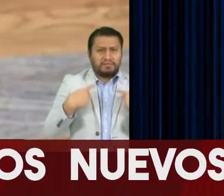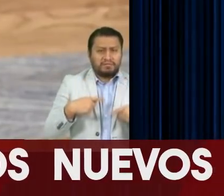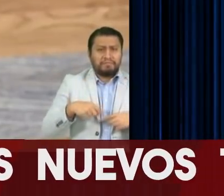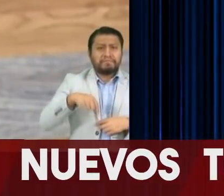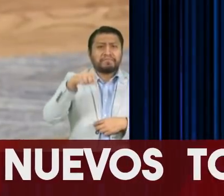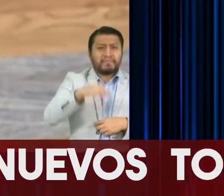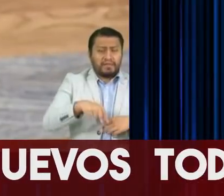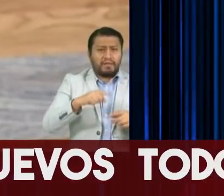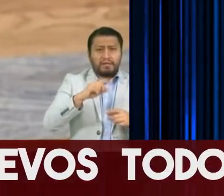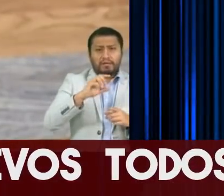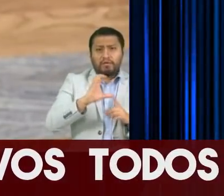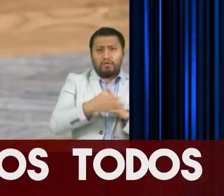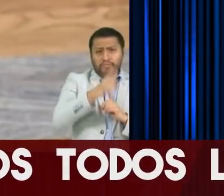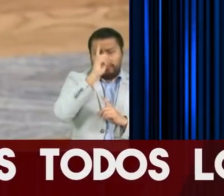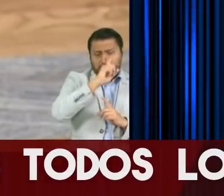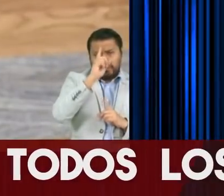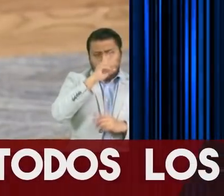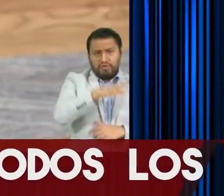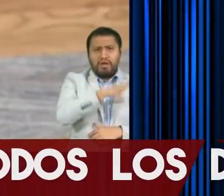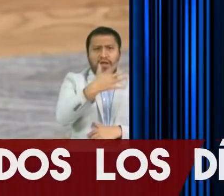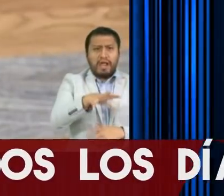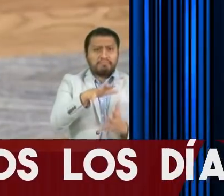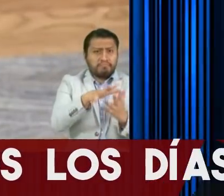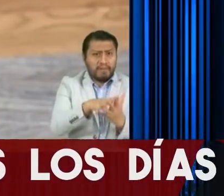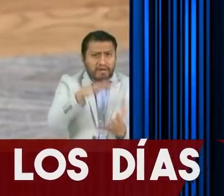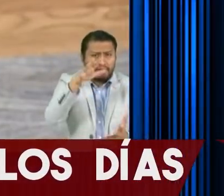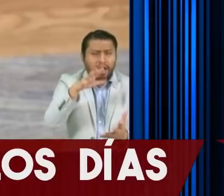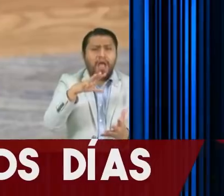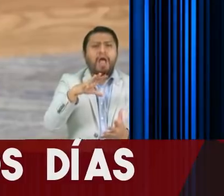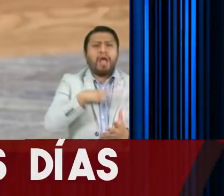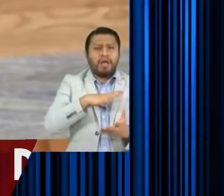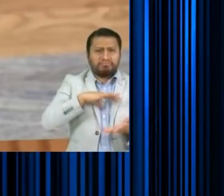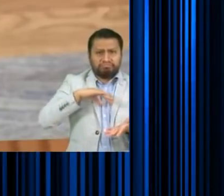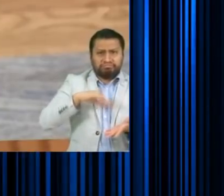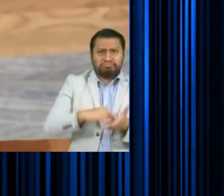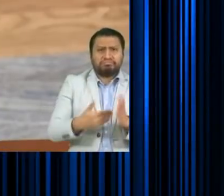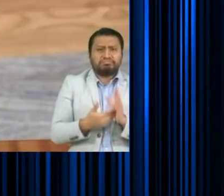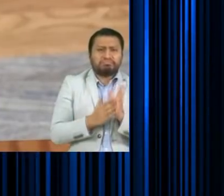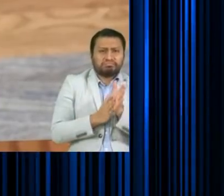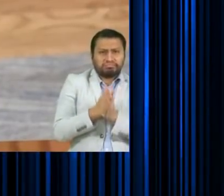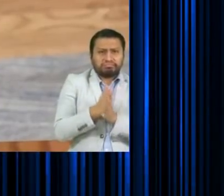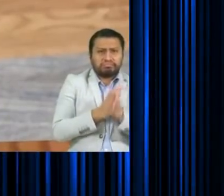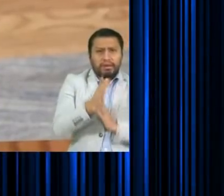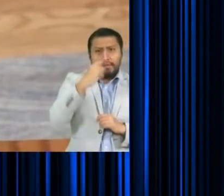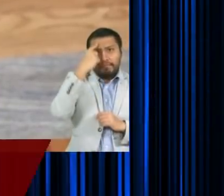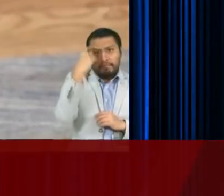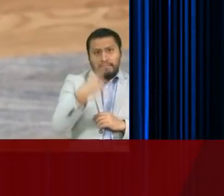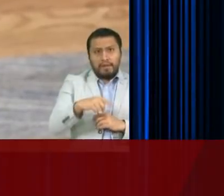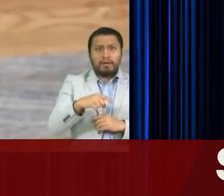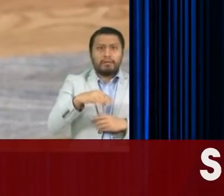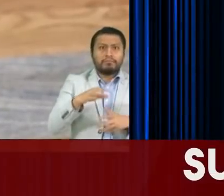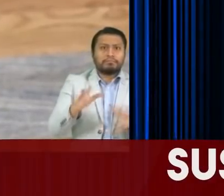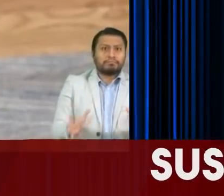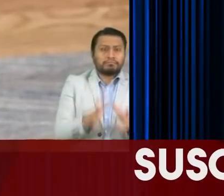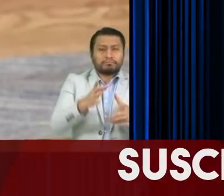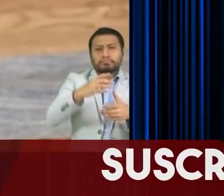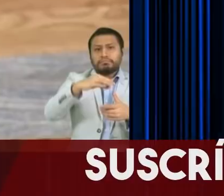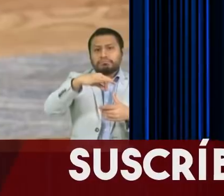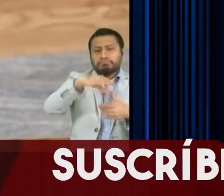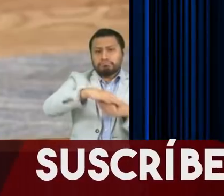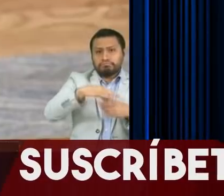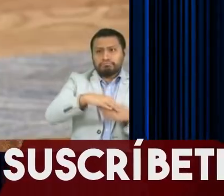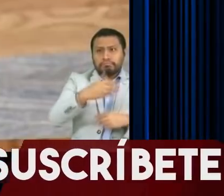Consejo General tiene una iniciativa para anular la consulta de revocación de